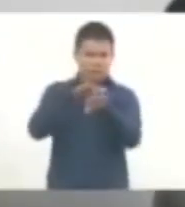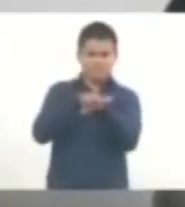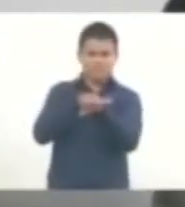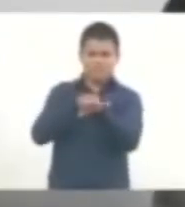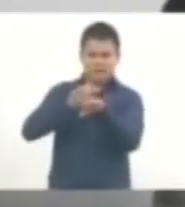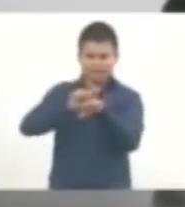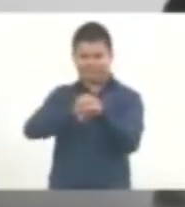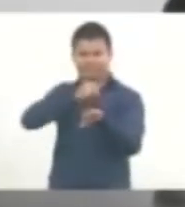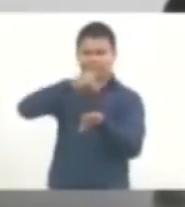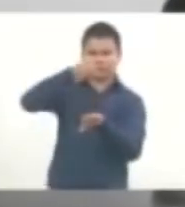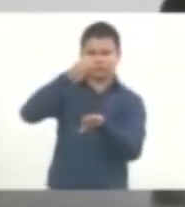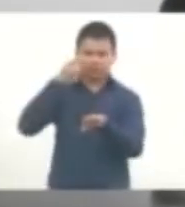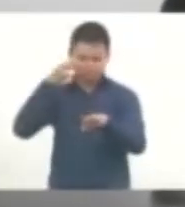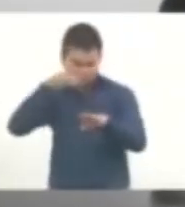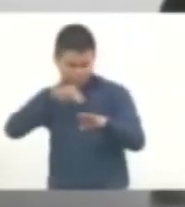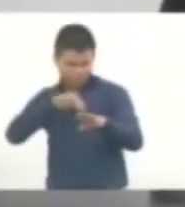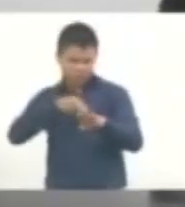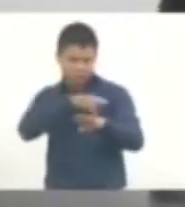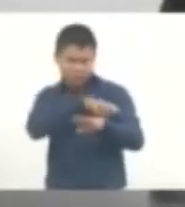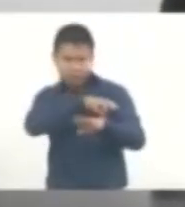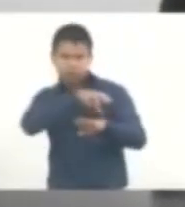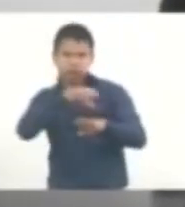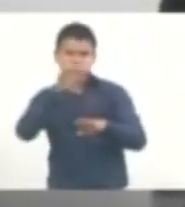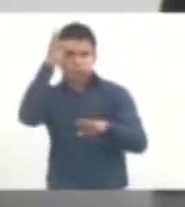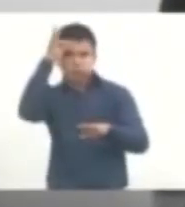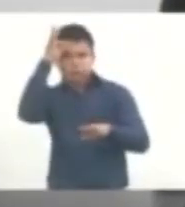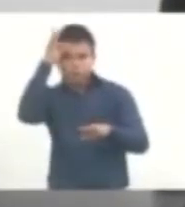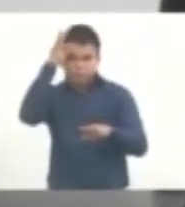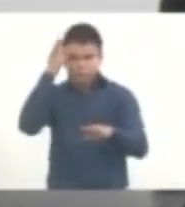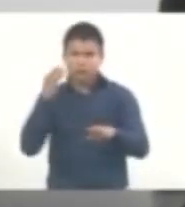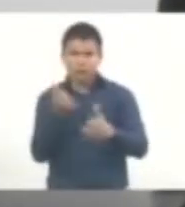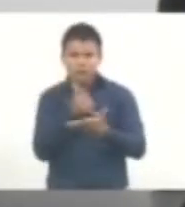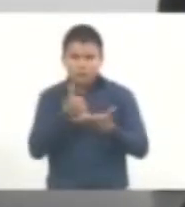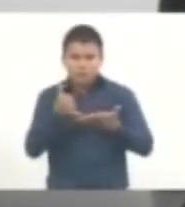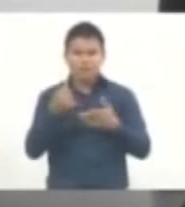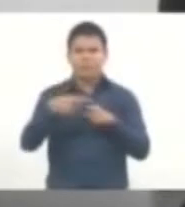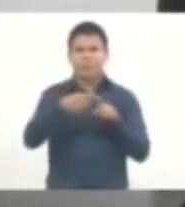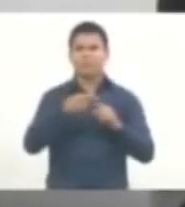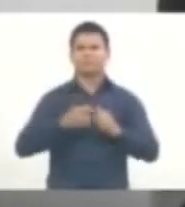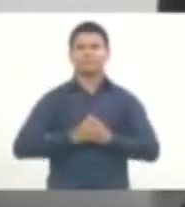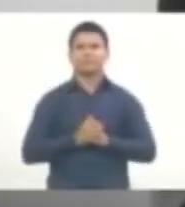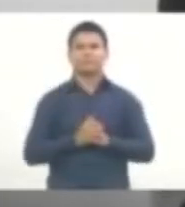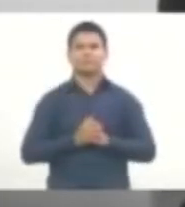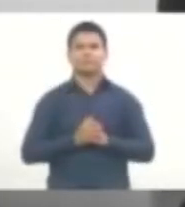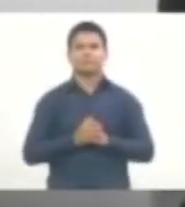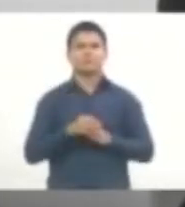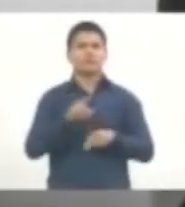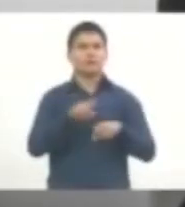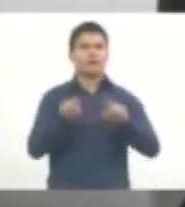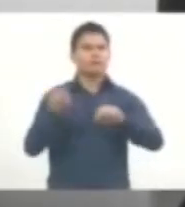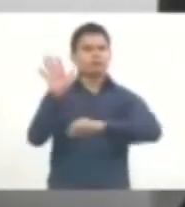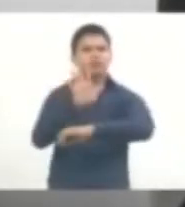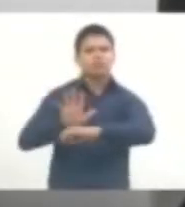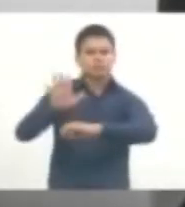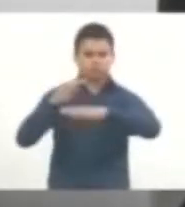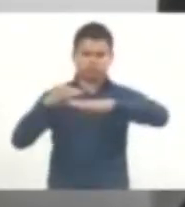Por medio de los puestos de control y los controles que se están haciendo en los ejes viales de nuestro departamento,